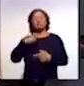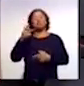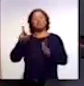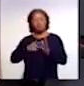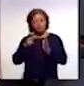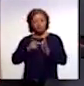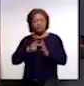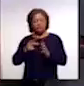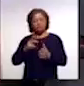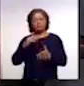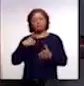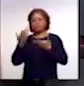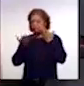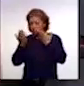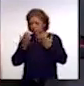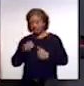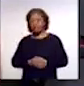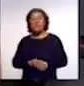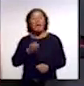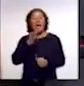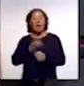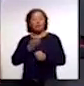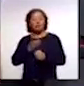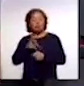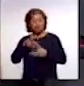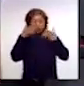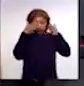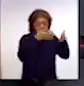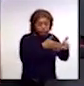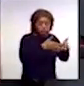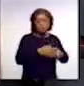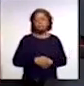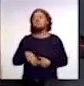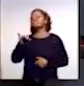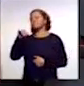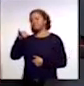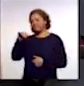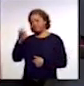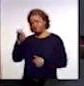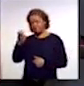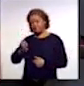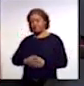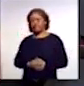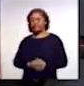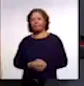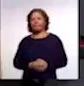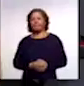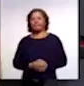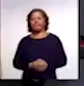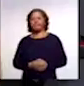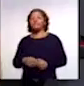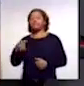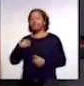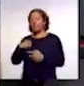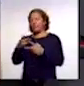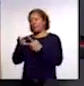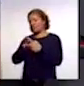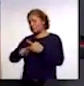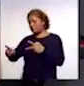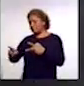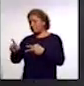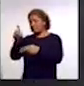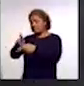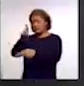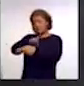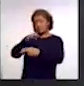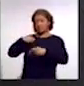para ahorita está concentrada en este trabajo que está sí sí sí desde que inicié de bueno desde que me coronaron